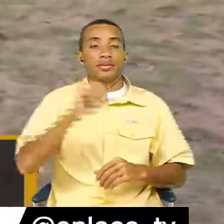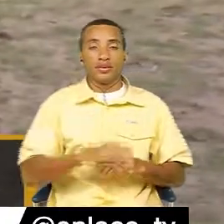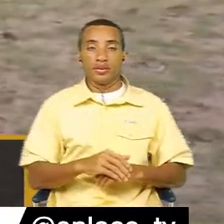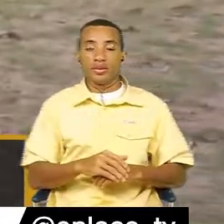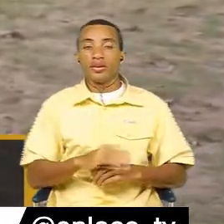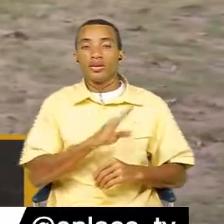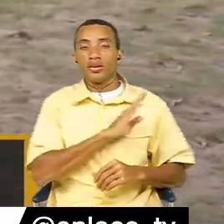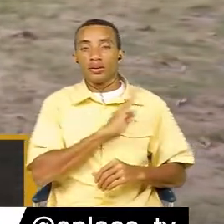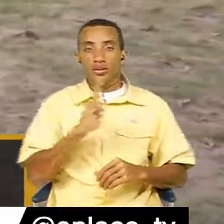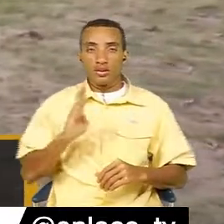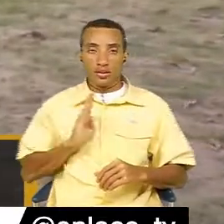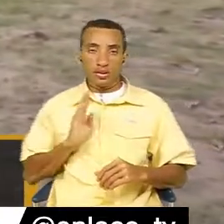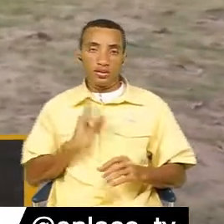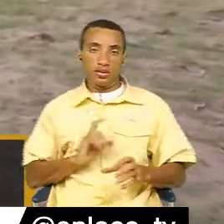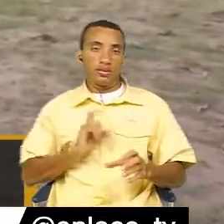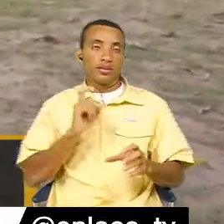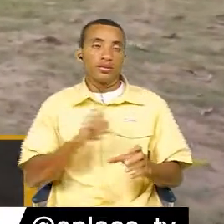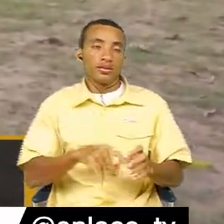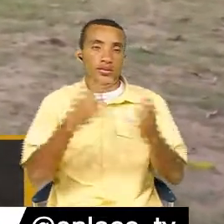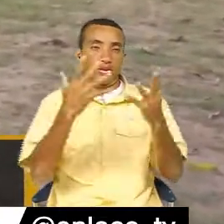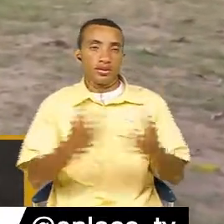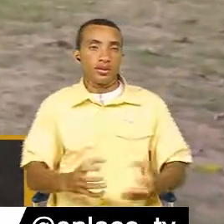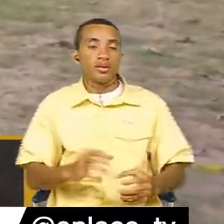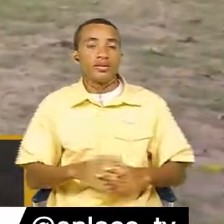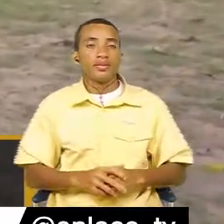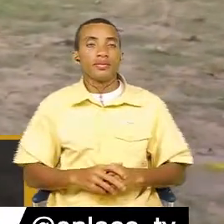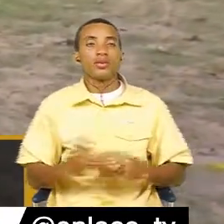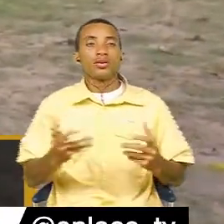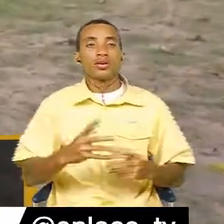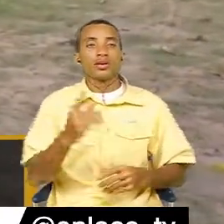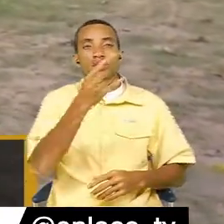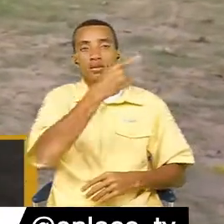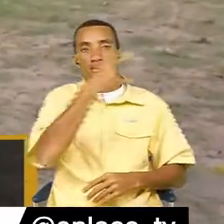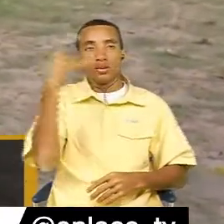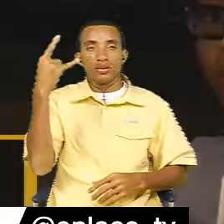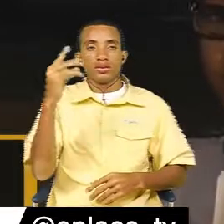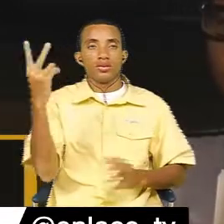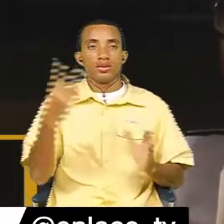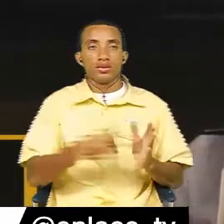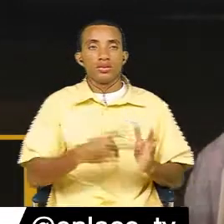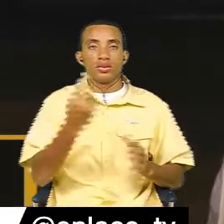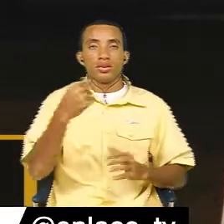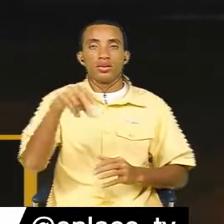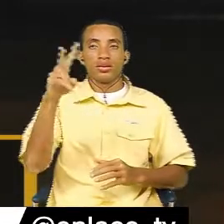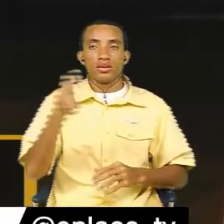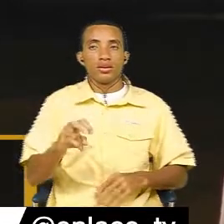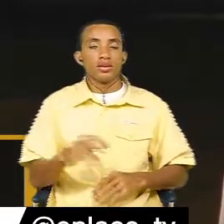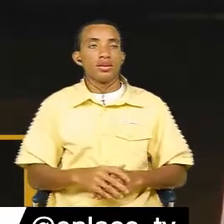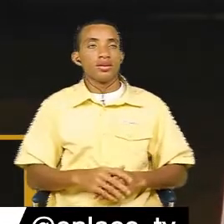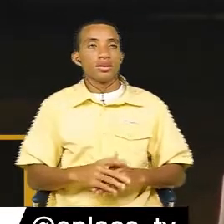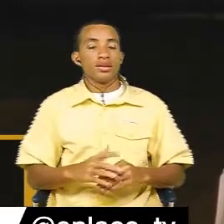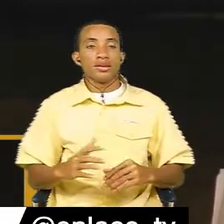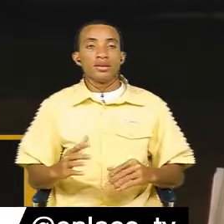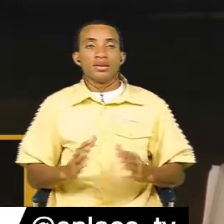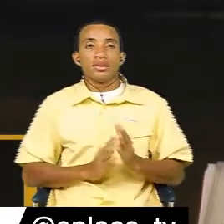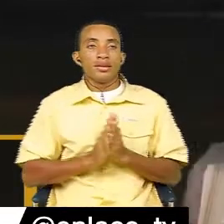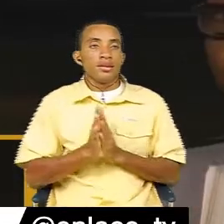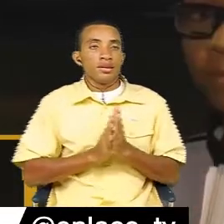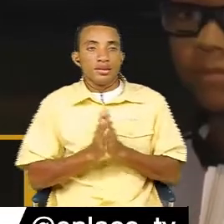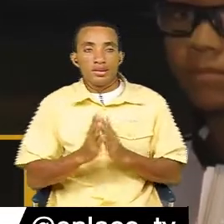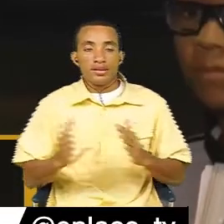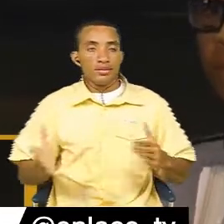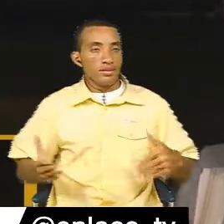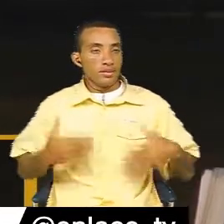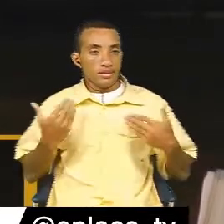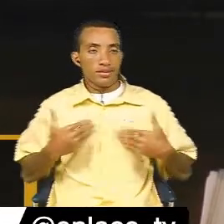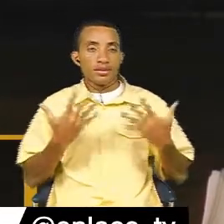ganarse la inscripción al Barcelona Premier Cup que se llevará a cabo en marzo de 2017. emocionado, contento, ya